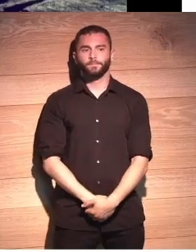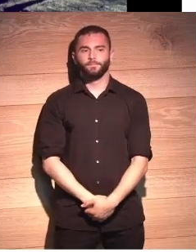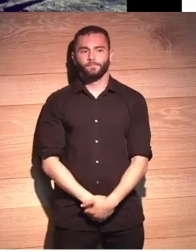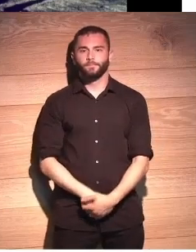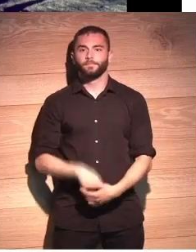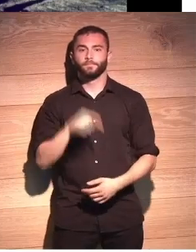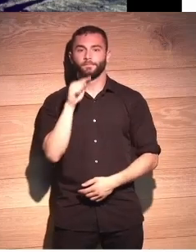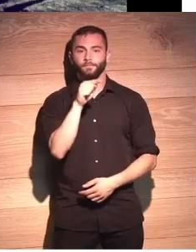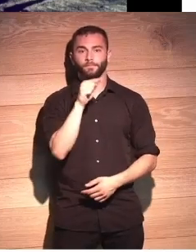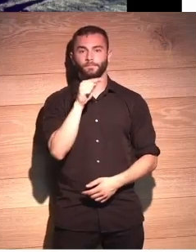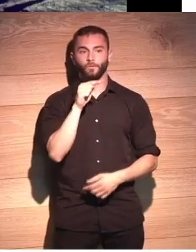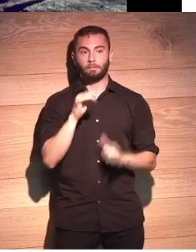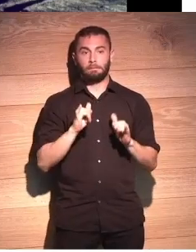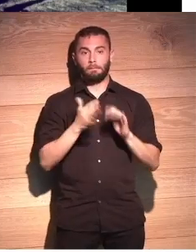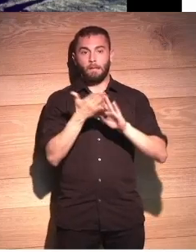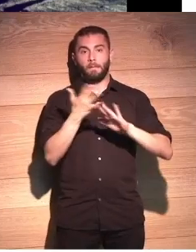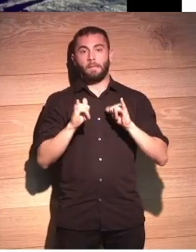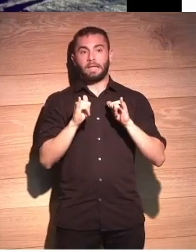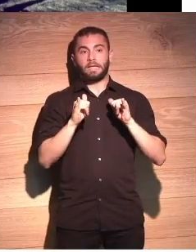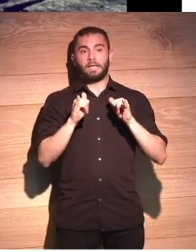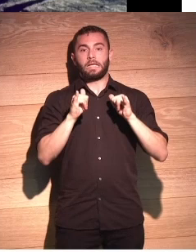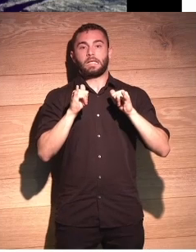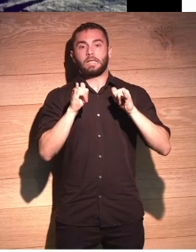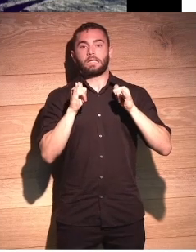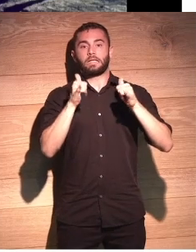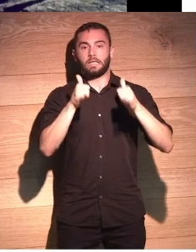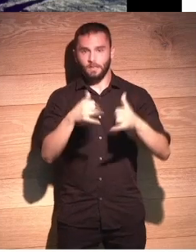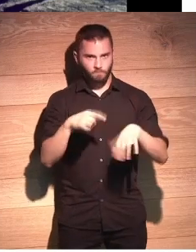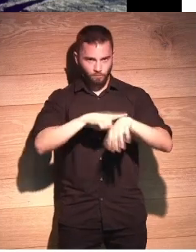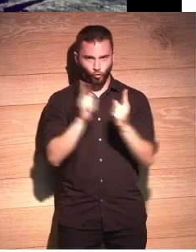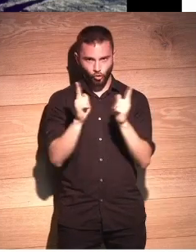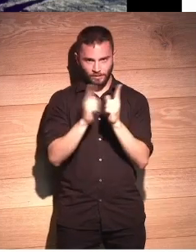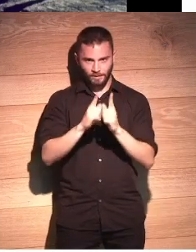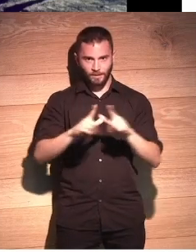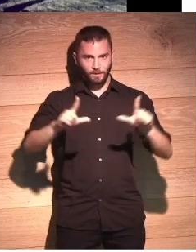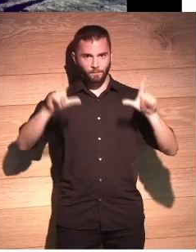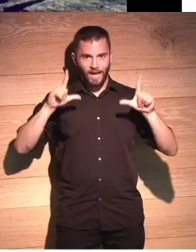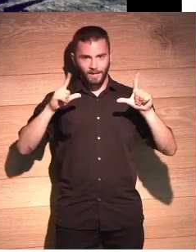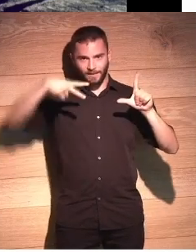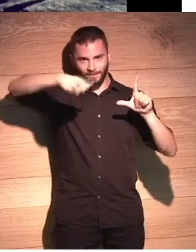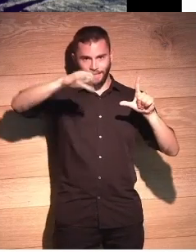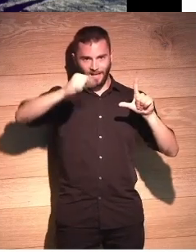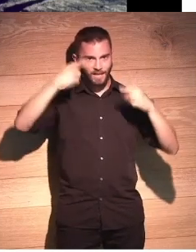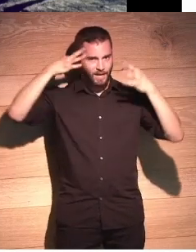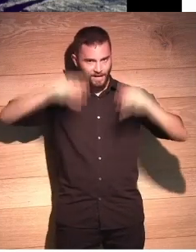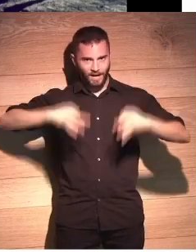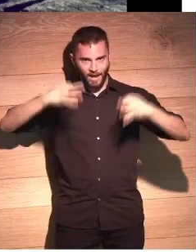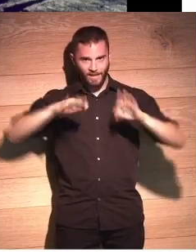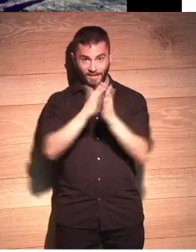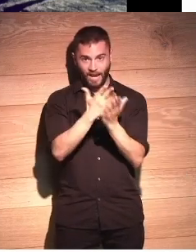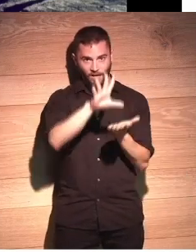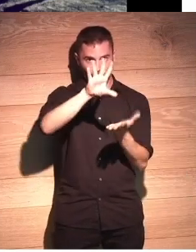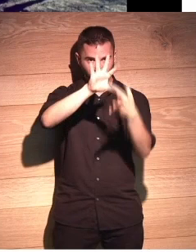Esto es cuando está llegando justo. Es muy cortito, ¿eh? Son imágenes reales de la NASA. Y todo esto está enlazado en el